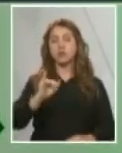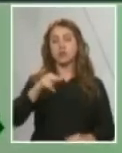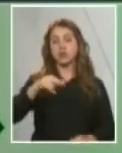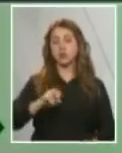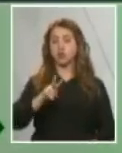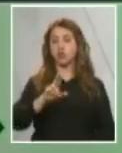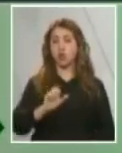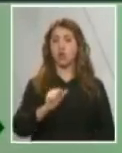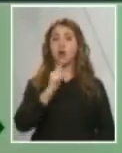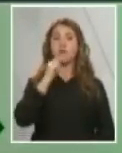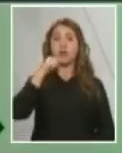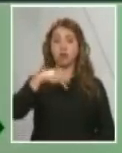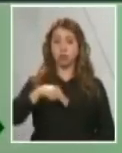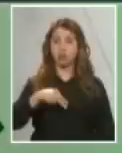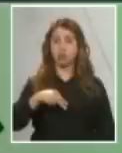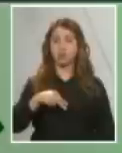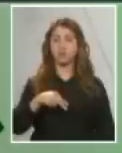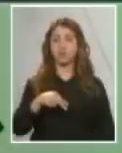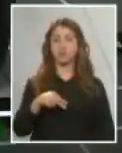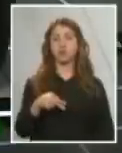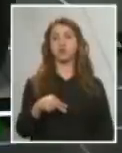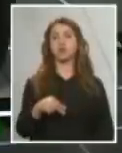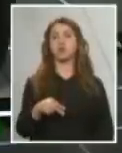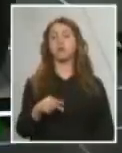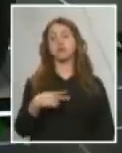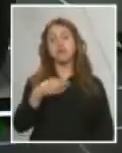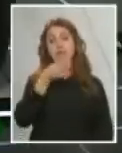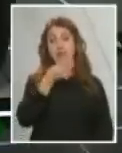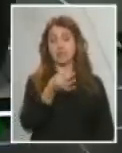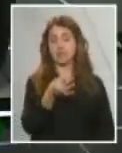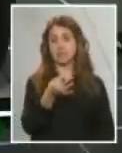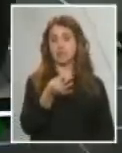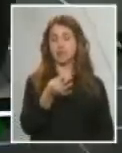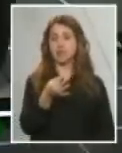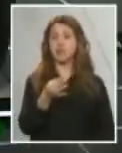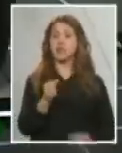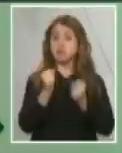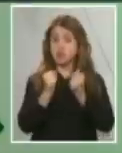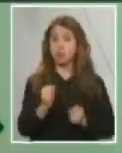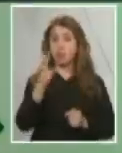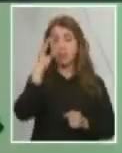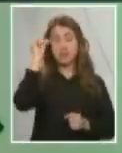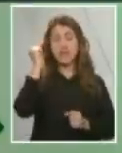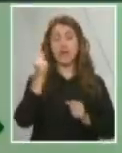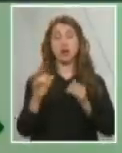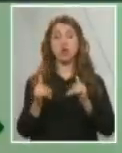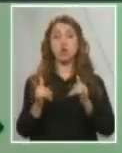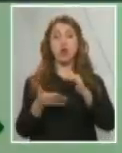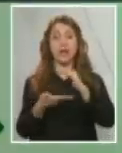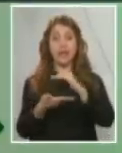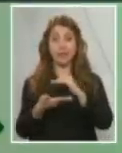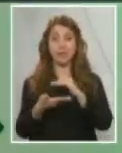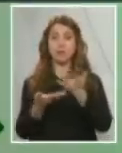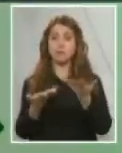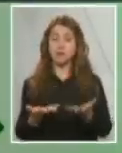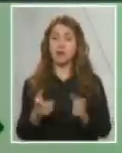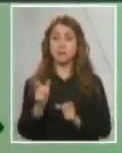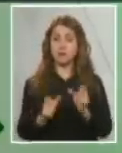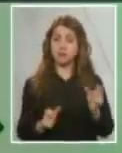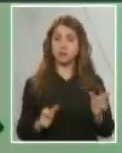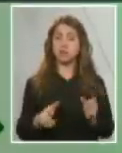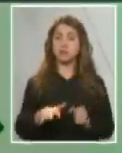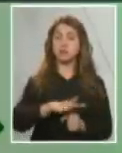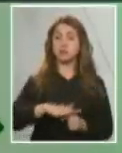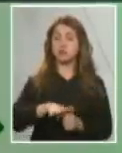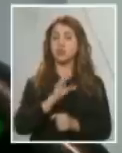Innovatón, como modo simbólico se les dice que se pueden crear juguetes para personas con discapacidad. Hicimos una